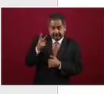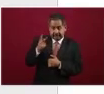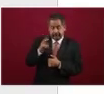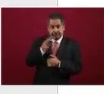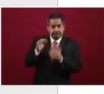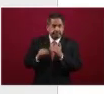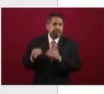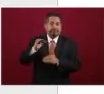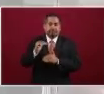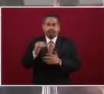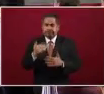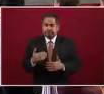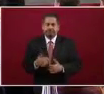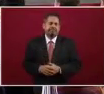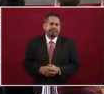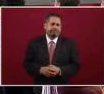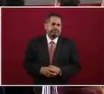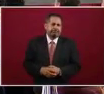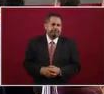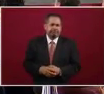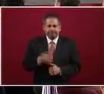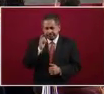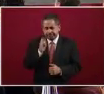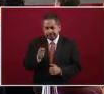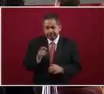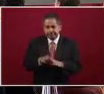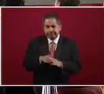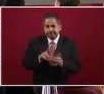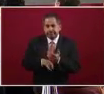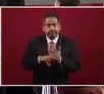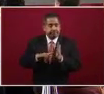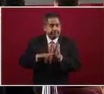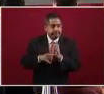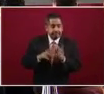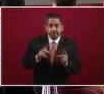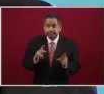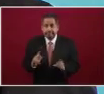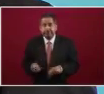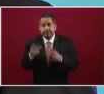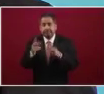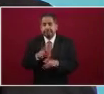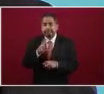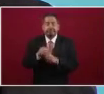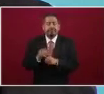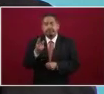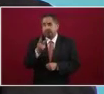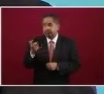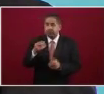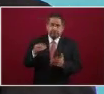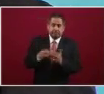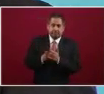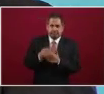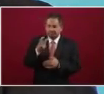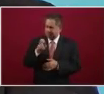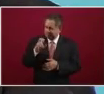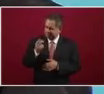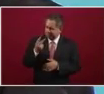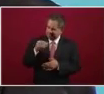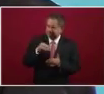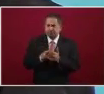132%. Es decir, al final el valor al cual se vendió este reloj fue más de 200,000 pesos, 202,000